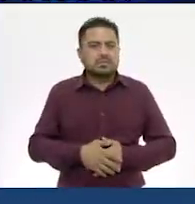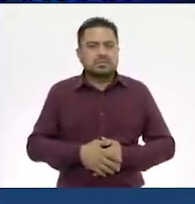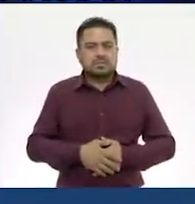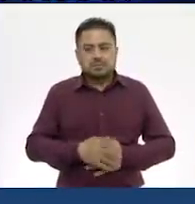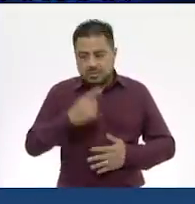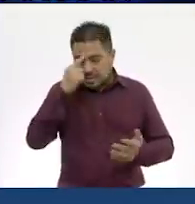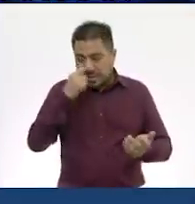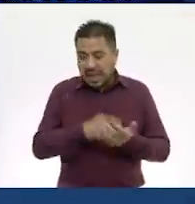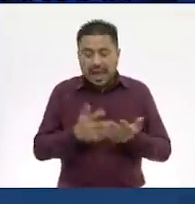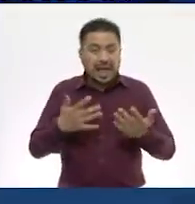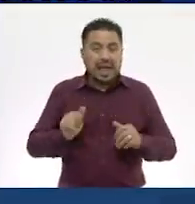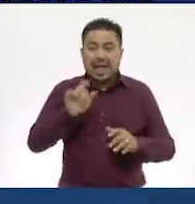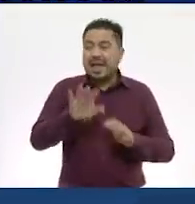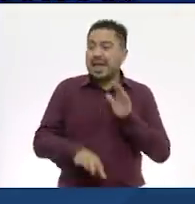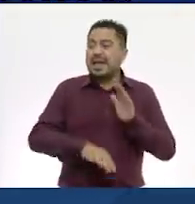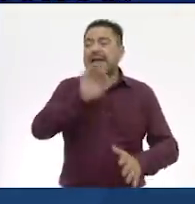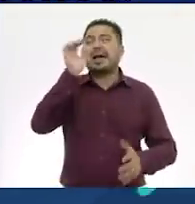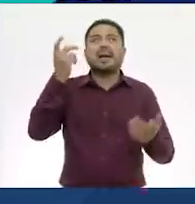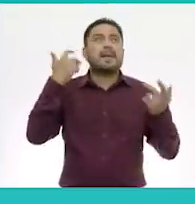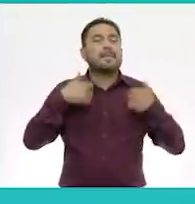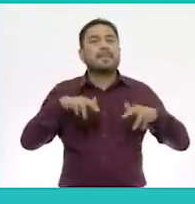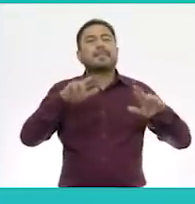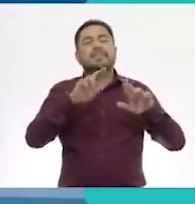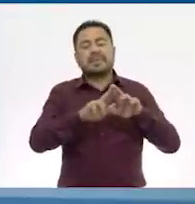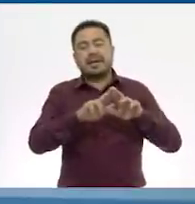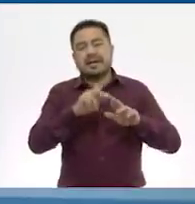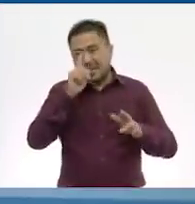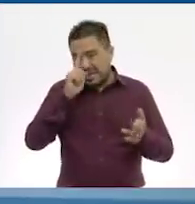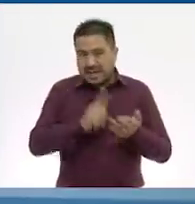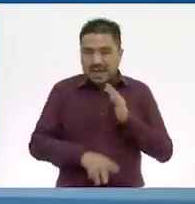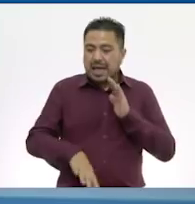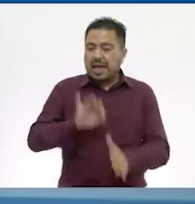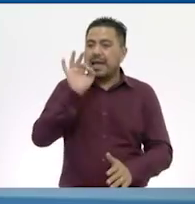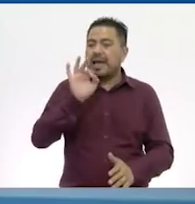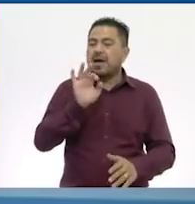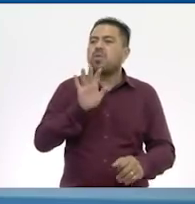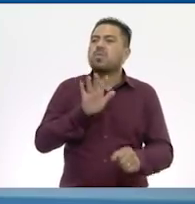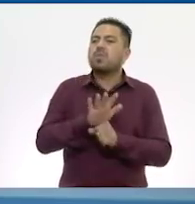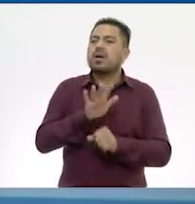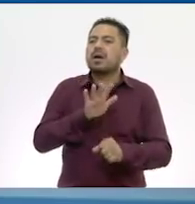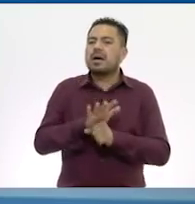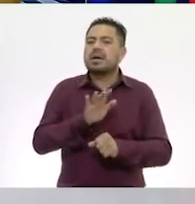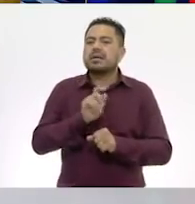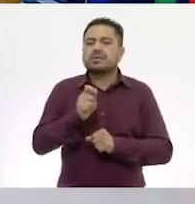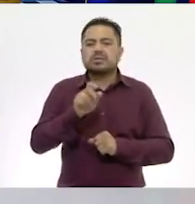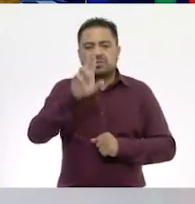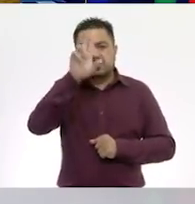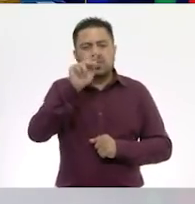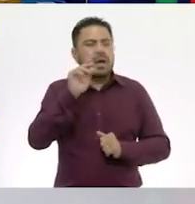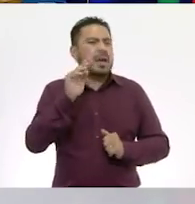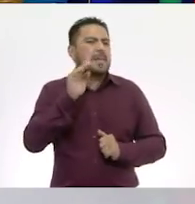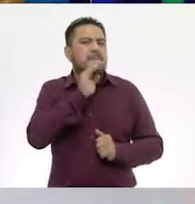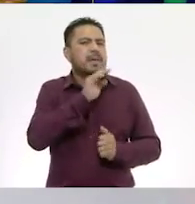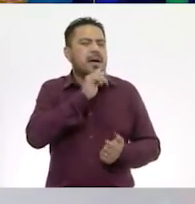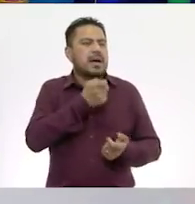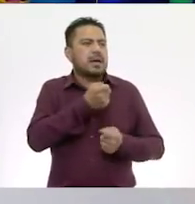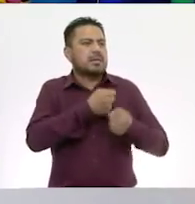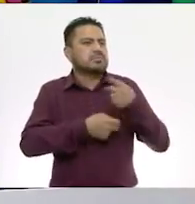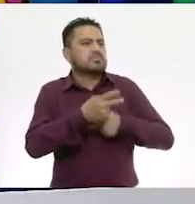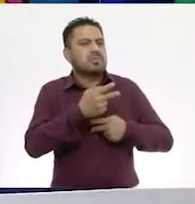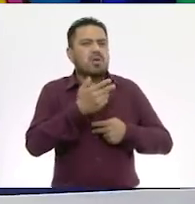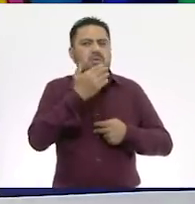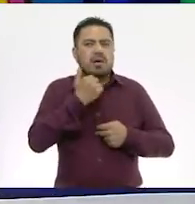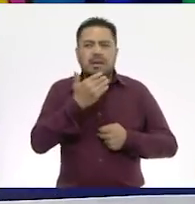Creo que ya lo tengo, maestro. ¡Ya lo tengo! ¿Cuál sería? Sería, no hay mal que por bien